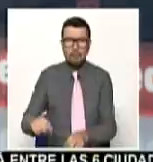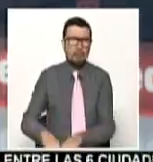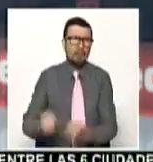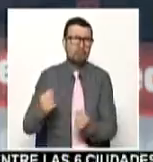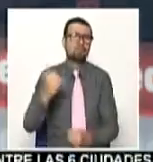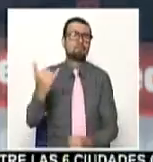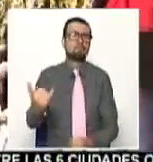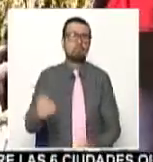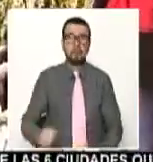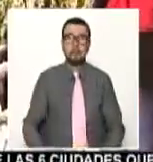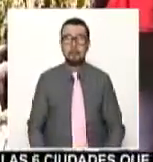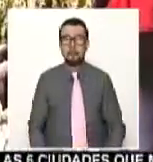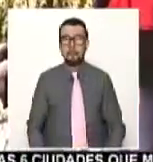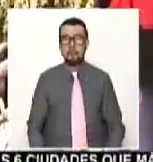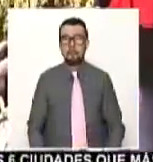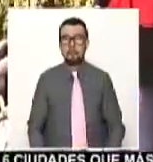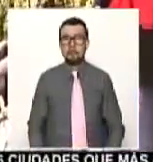ciudad.